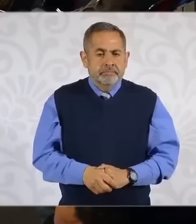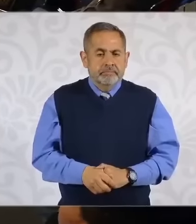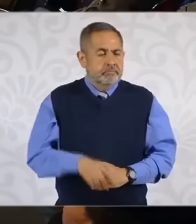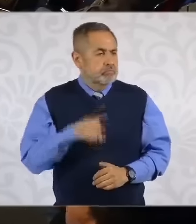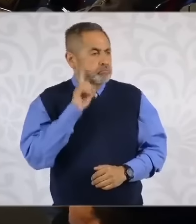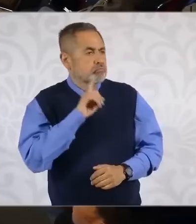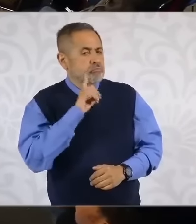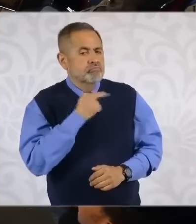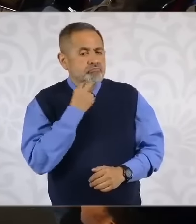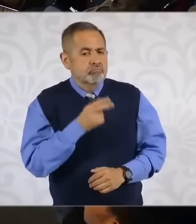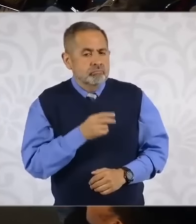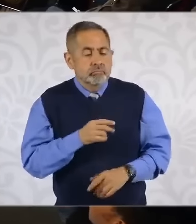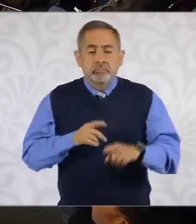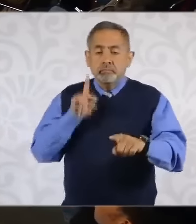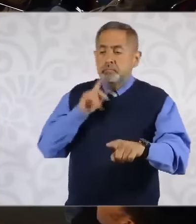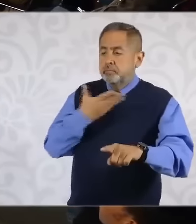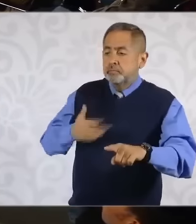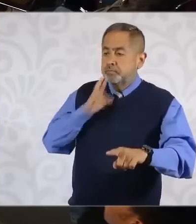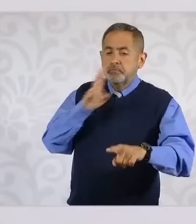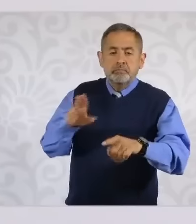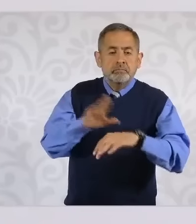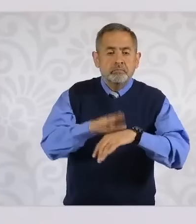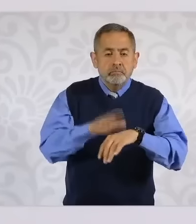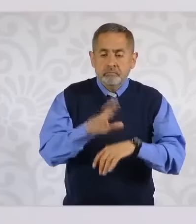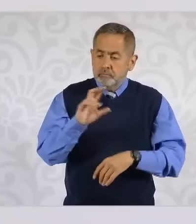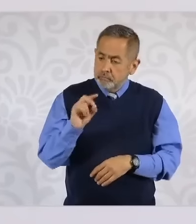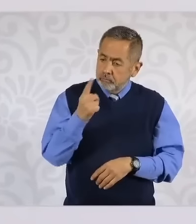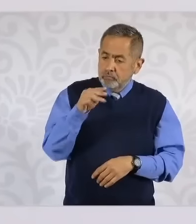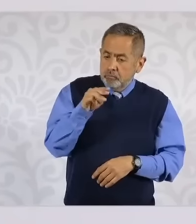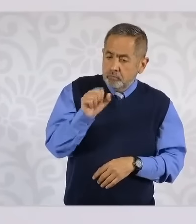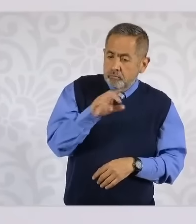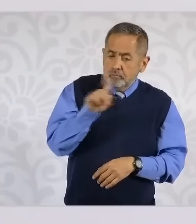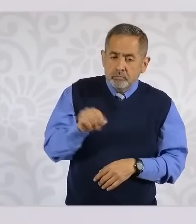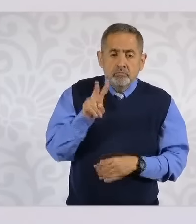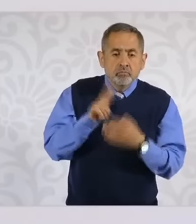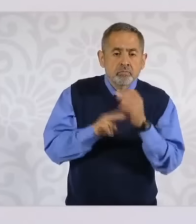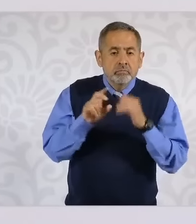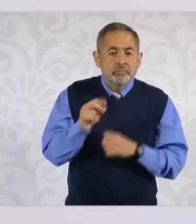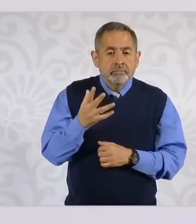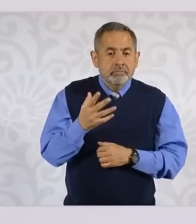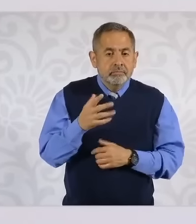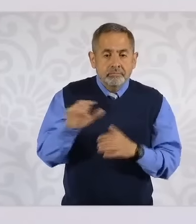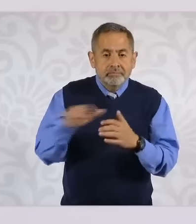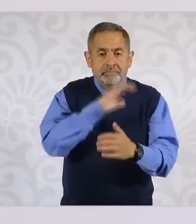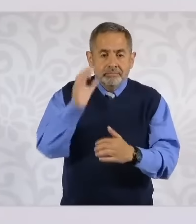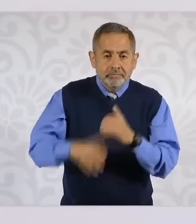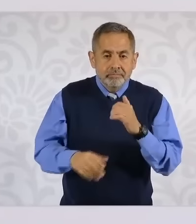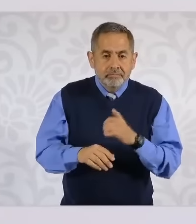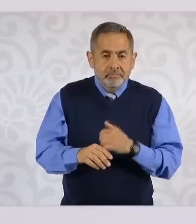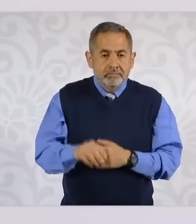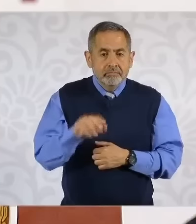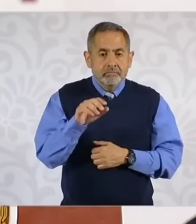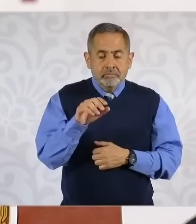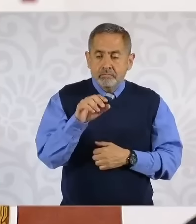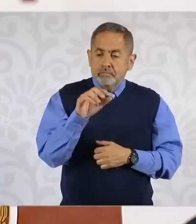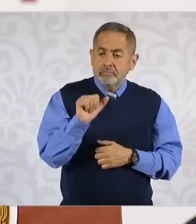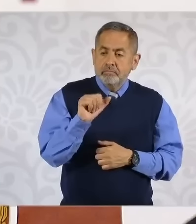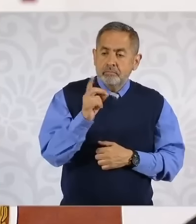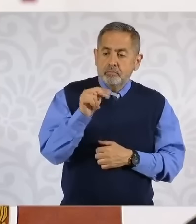Gracias, presidenta. El 31 de marzo del 2025 se termina la ANAM, la Agencia Nacional de Aduanas de México.